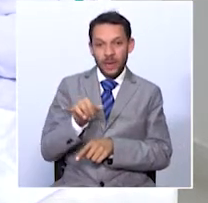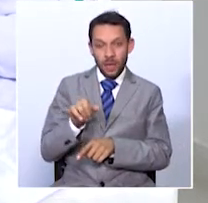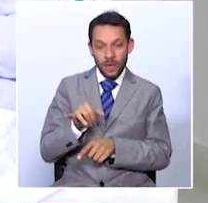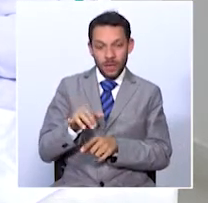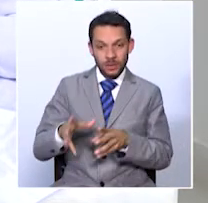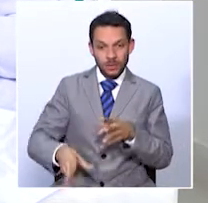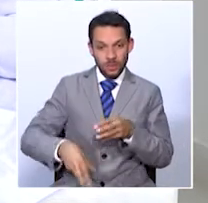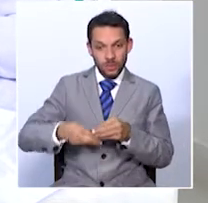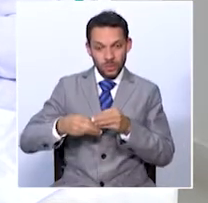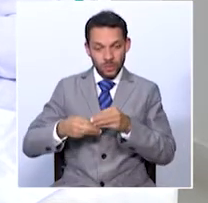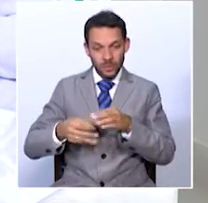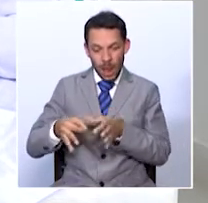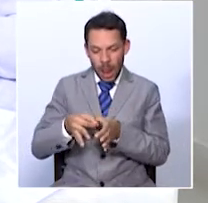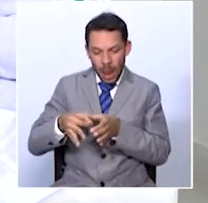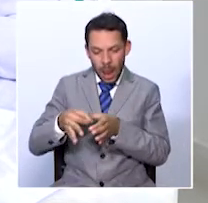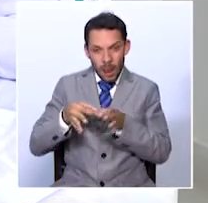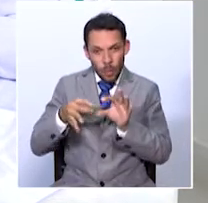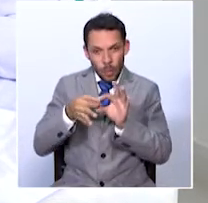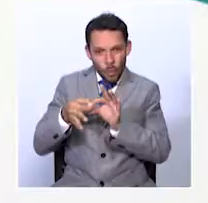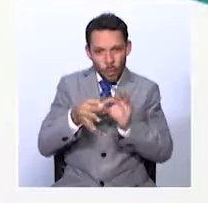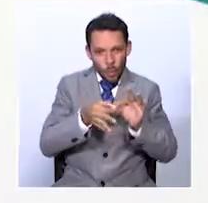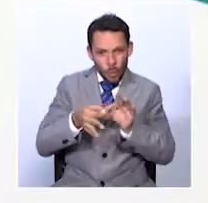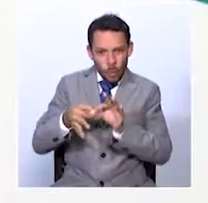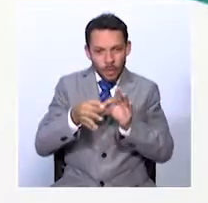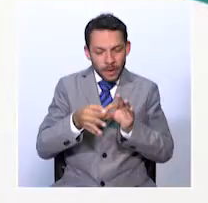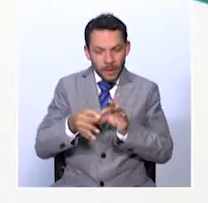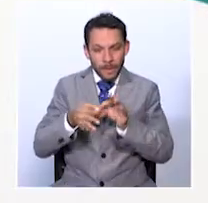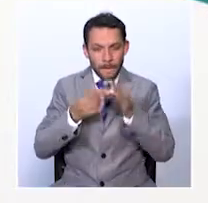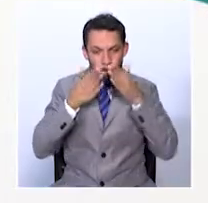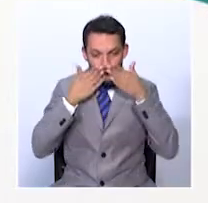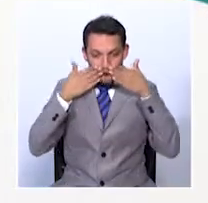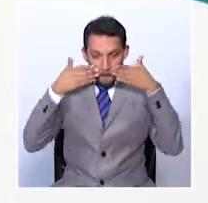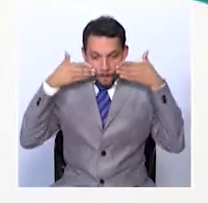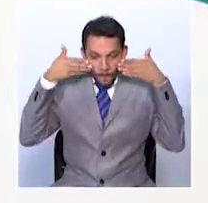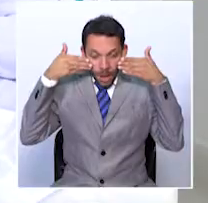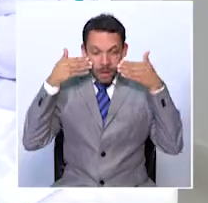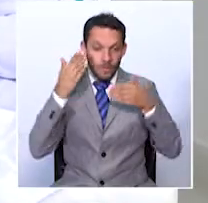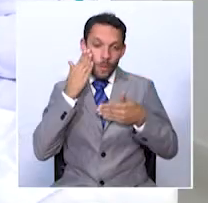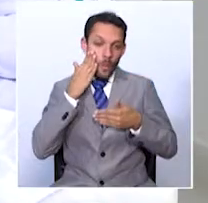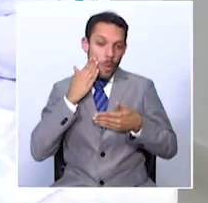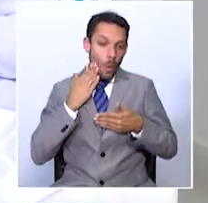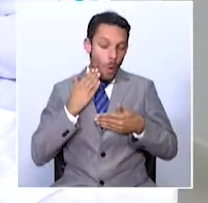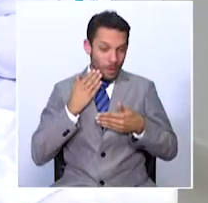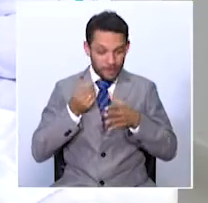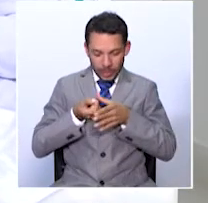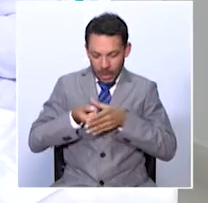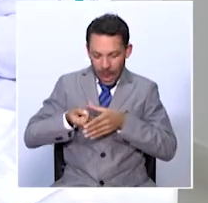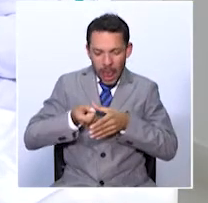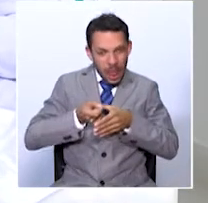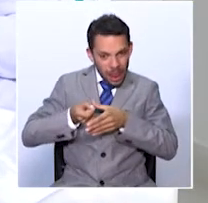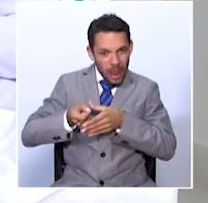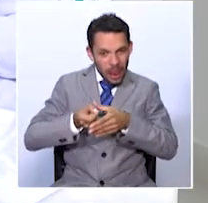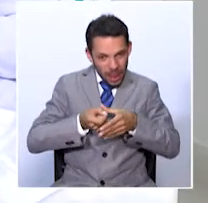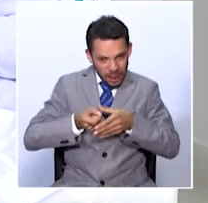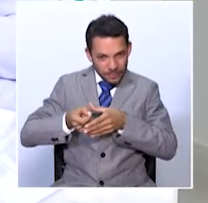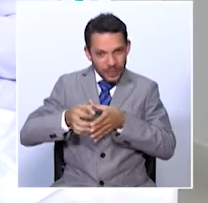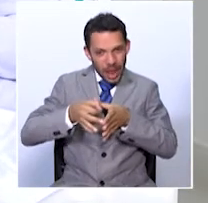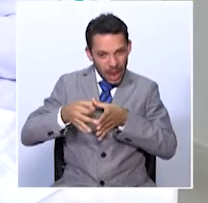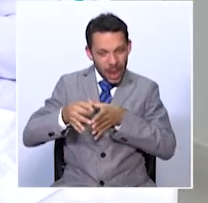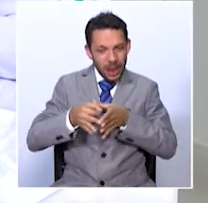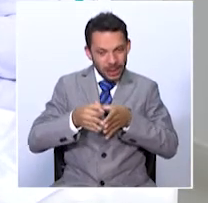une las células en todo el organismo, y las células son todas estas partecitas que son las que hacen el organismo